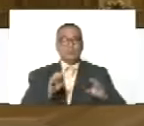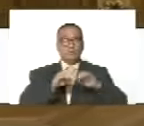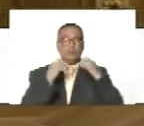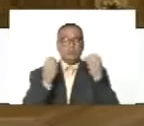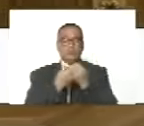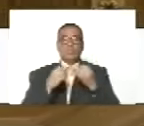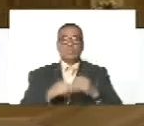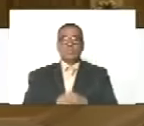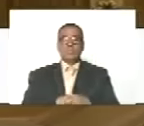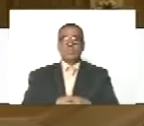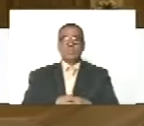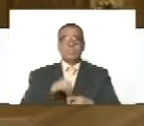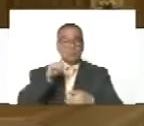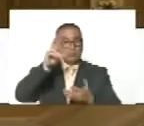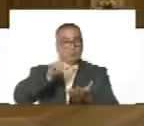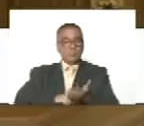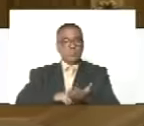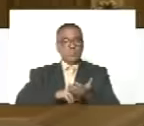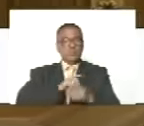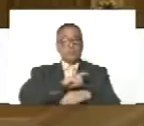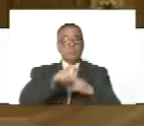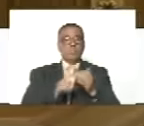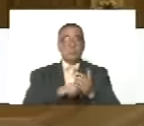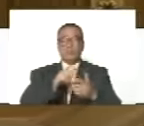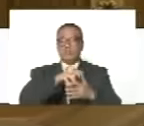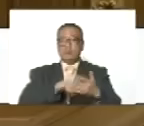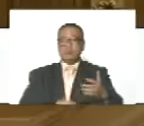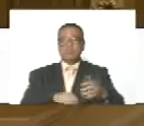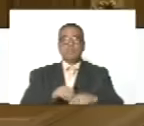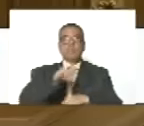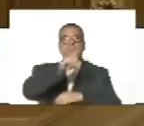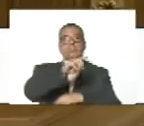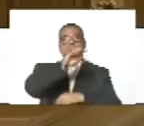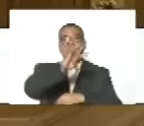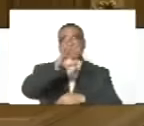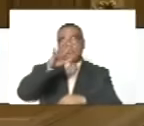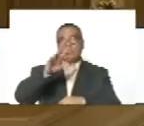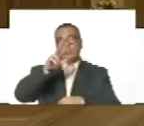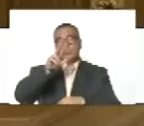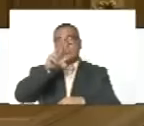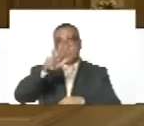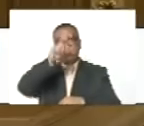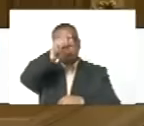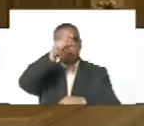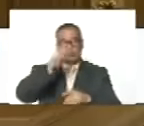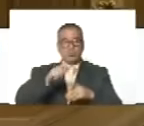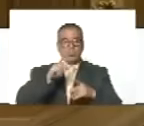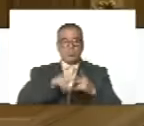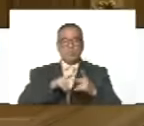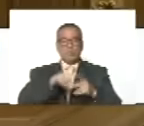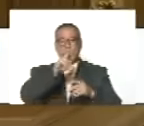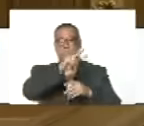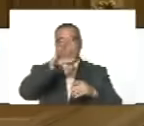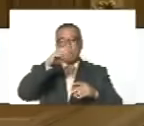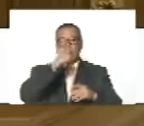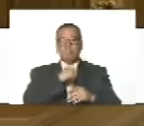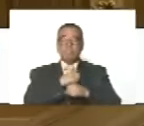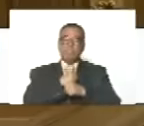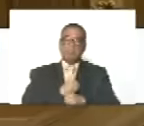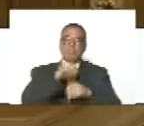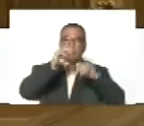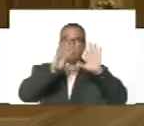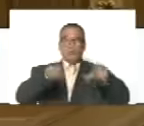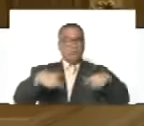organización, siendo aprobada por una mayoría abrumadora de 143 votos a favor, 25 abstenciones y 9 en